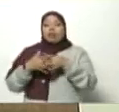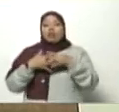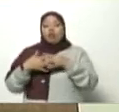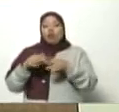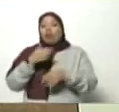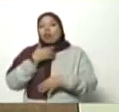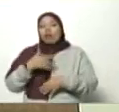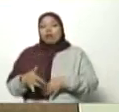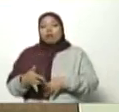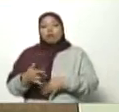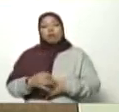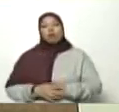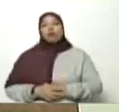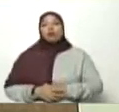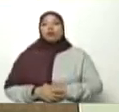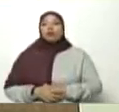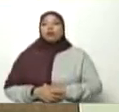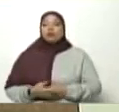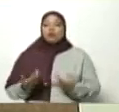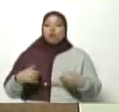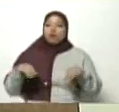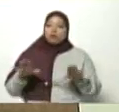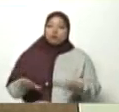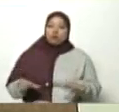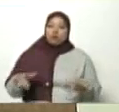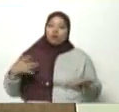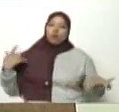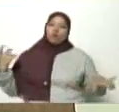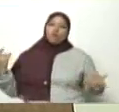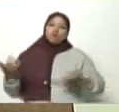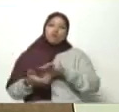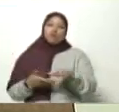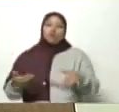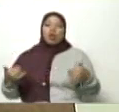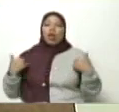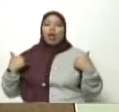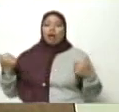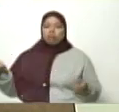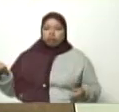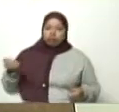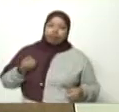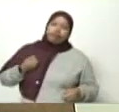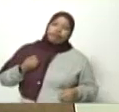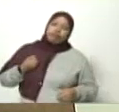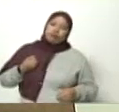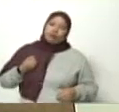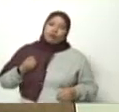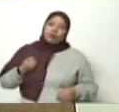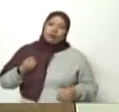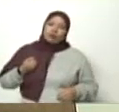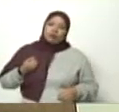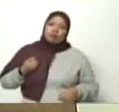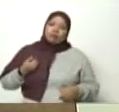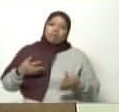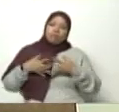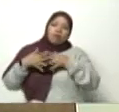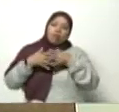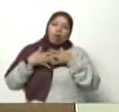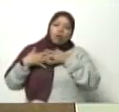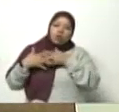terminan o tumbados por golpes de Estado o asesinados en Estados Unidos.